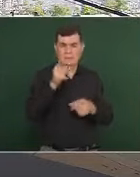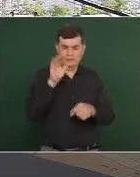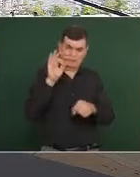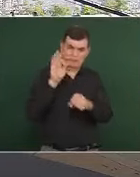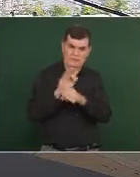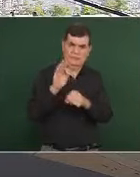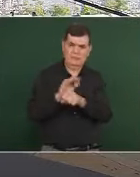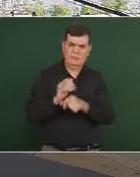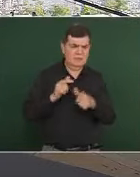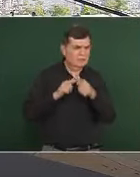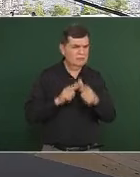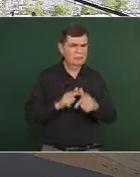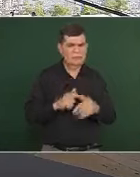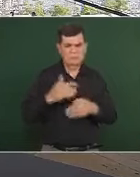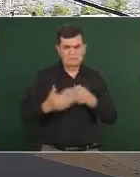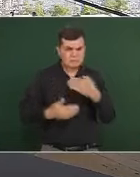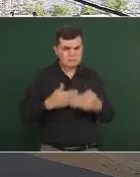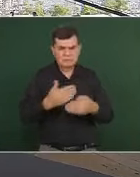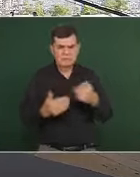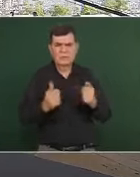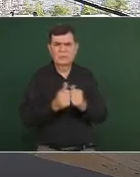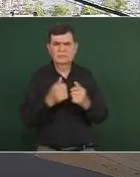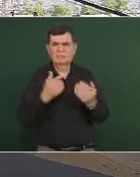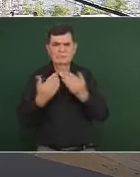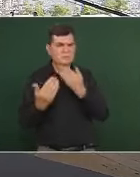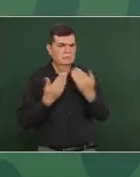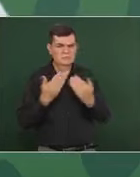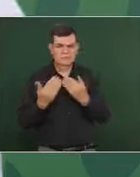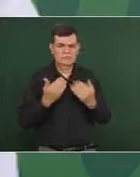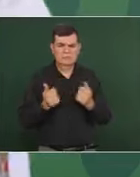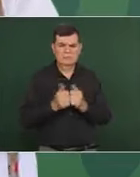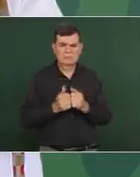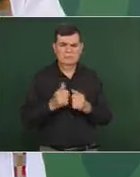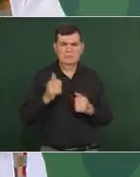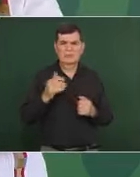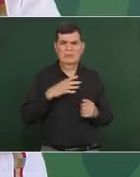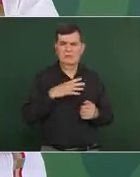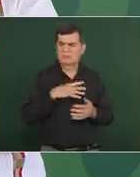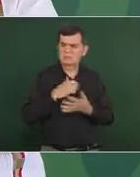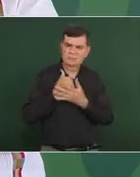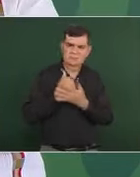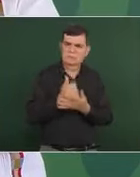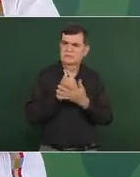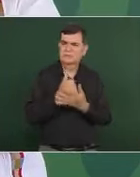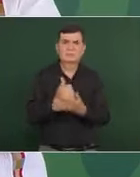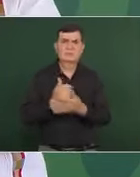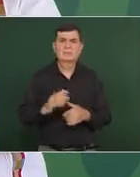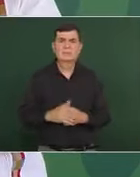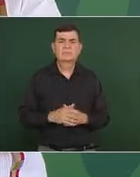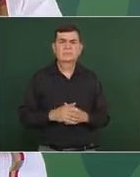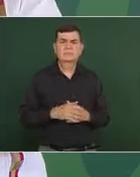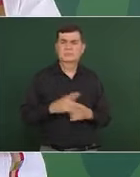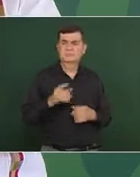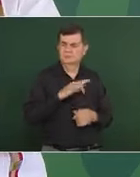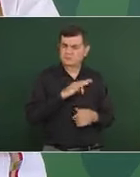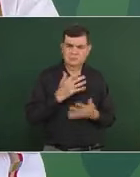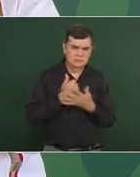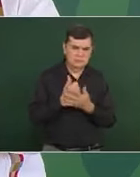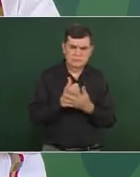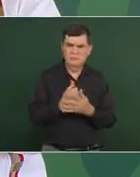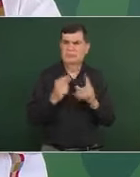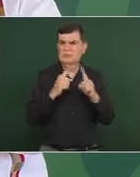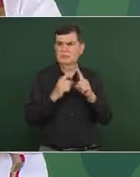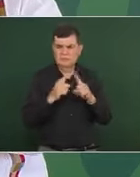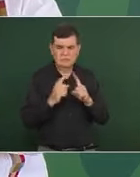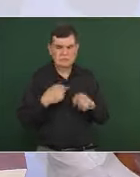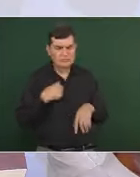¿Respaldaría que sigan estas conversaciones o estas negociaciones? Sí, todos con el crimen, los que pueden ayudar. Lo hace la iglesia,